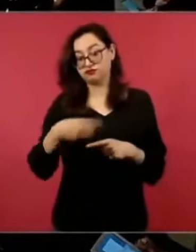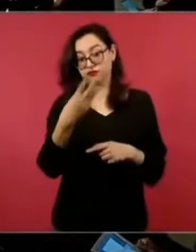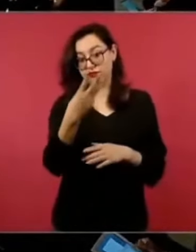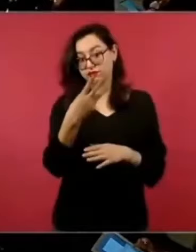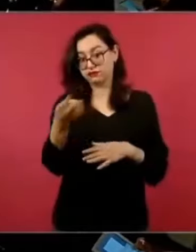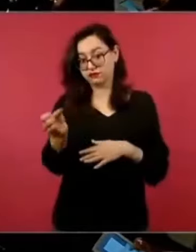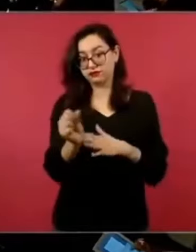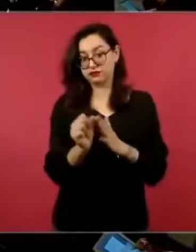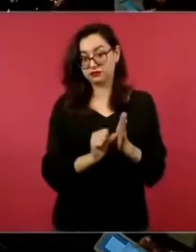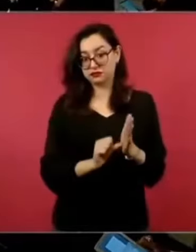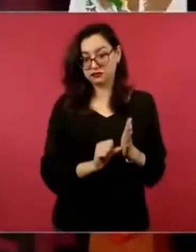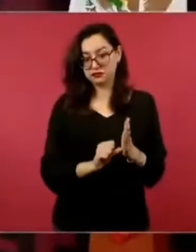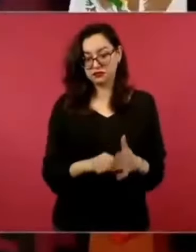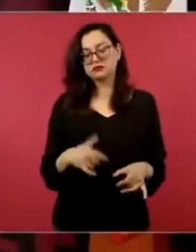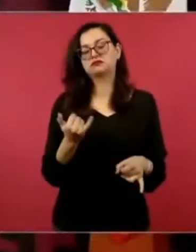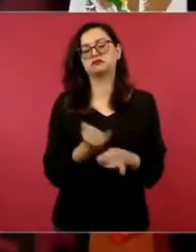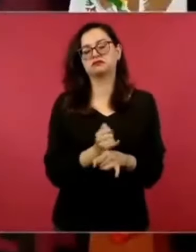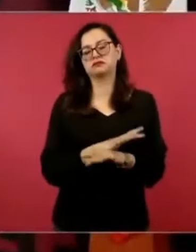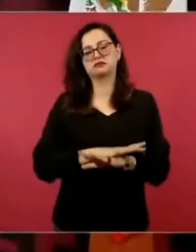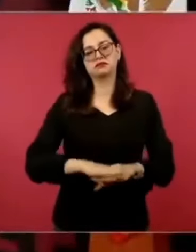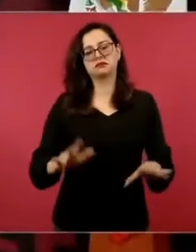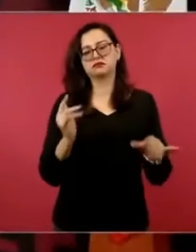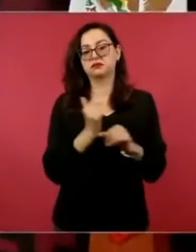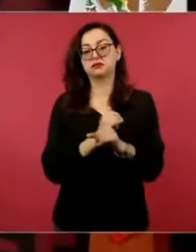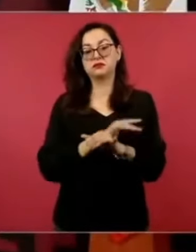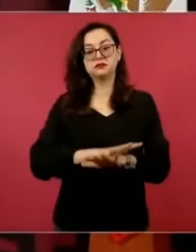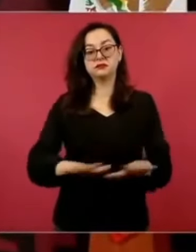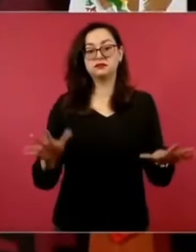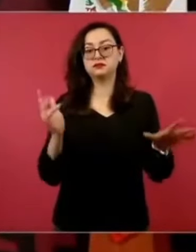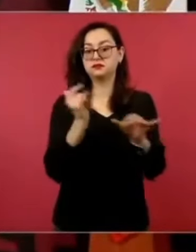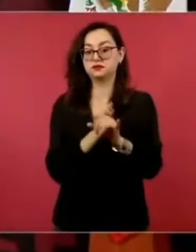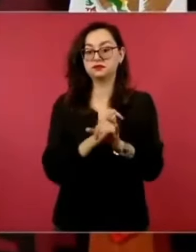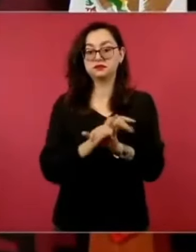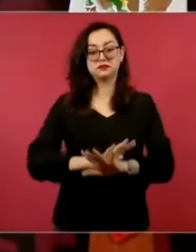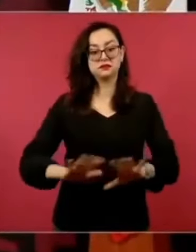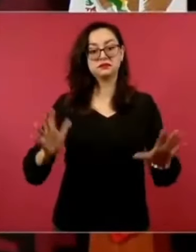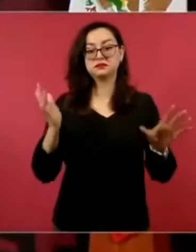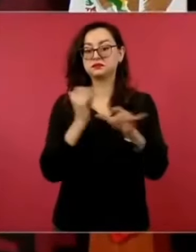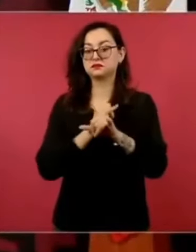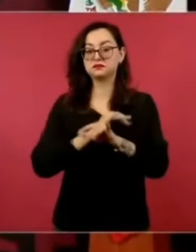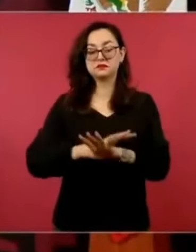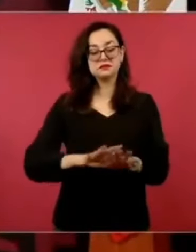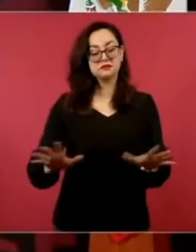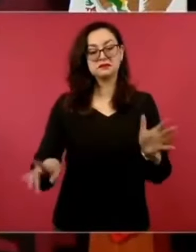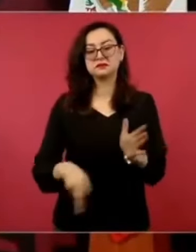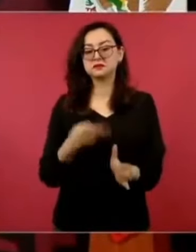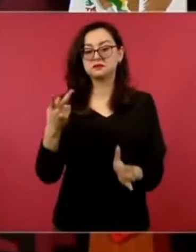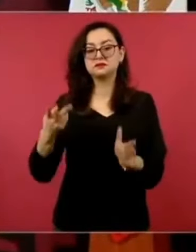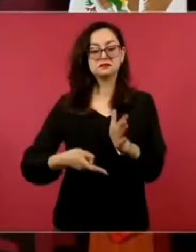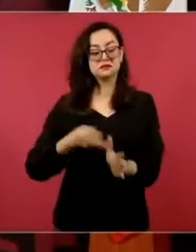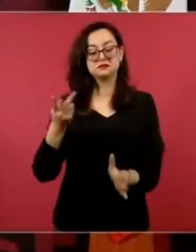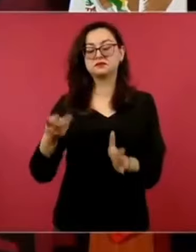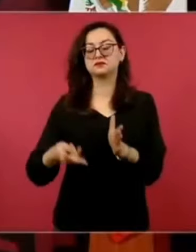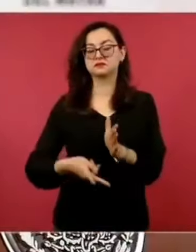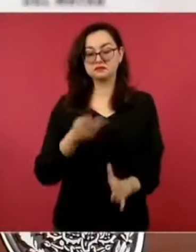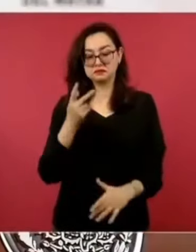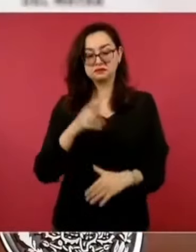informar informar la gente si lo sabe la